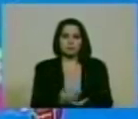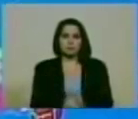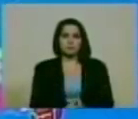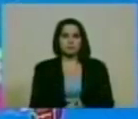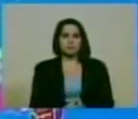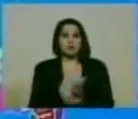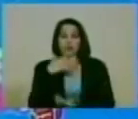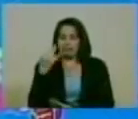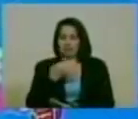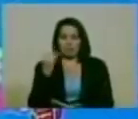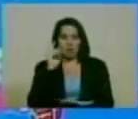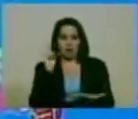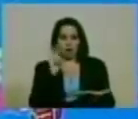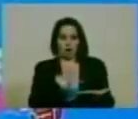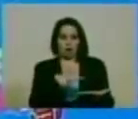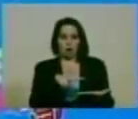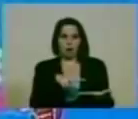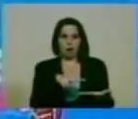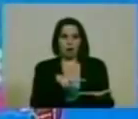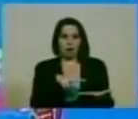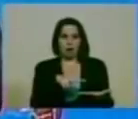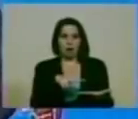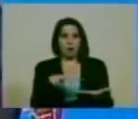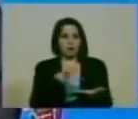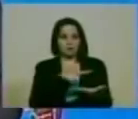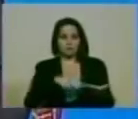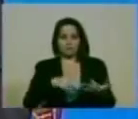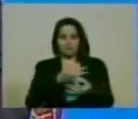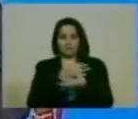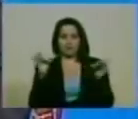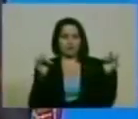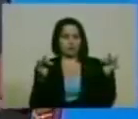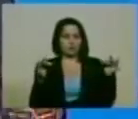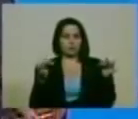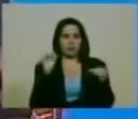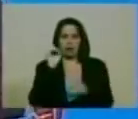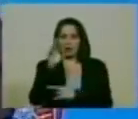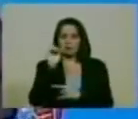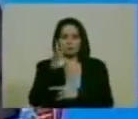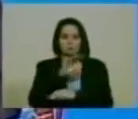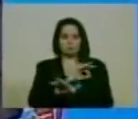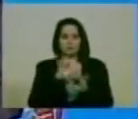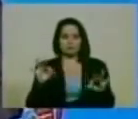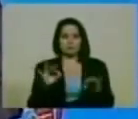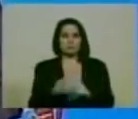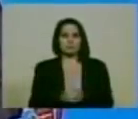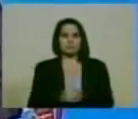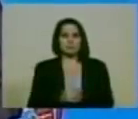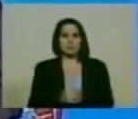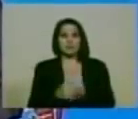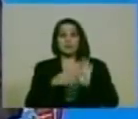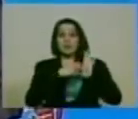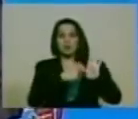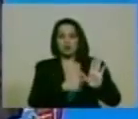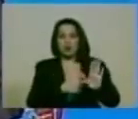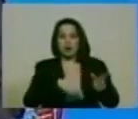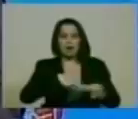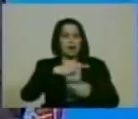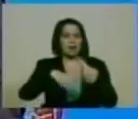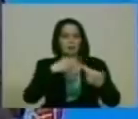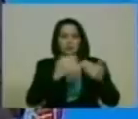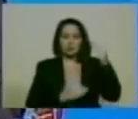De verdad que es extraordinario esta jornada. Y se va demostrando que la revolución es